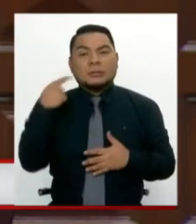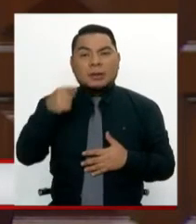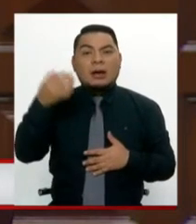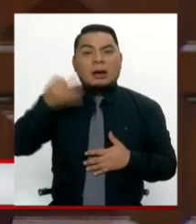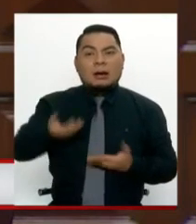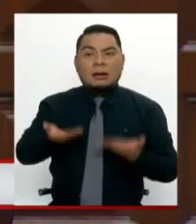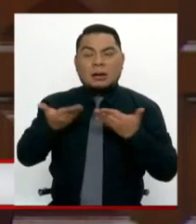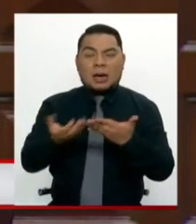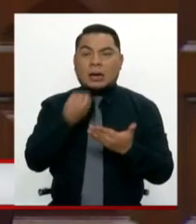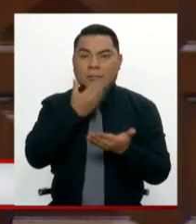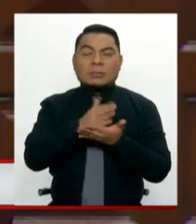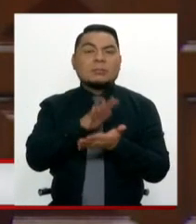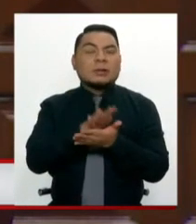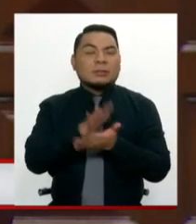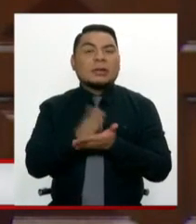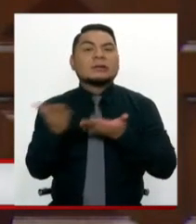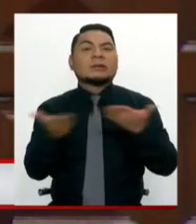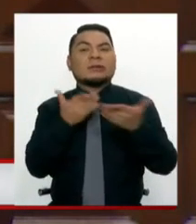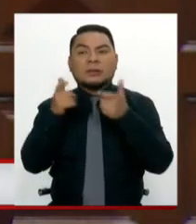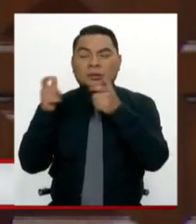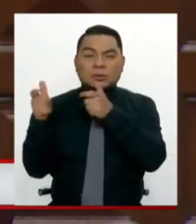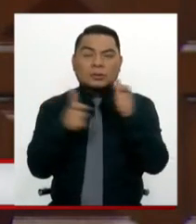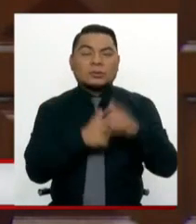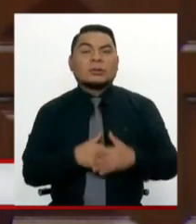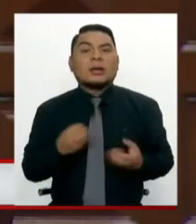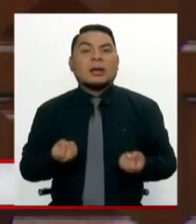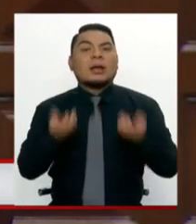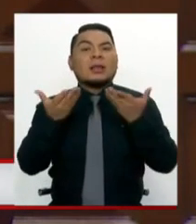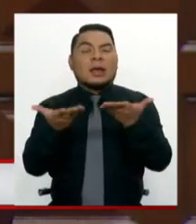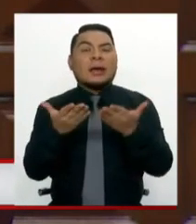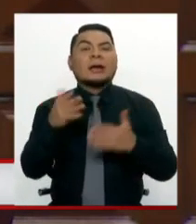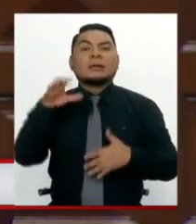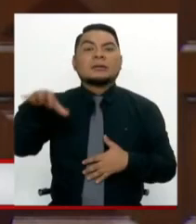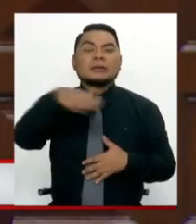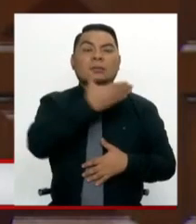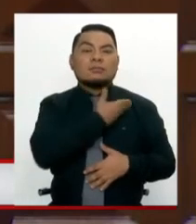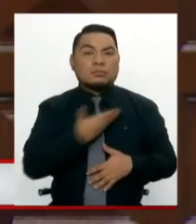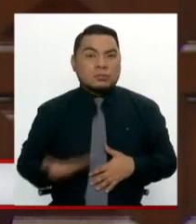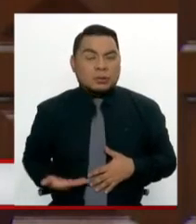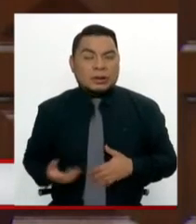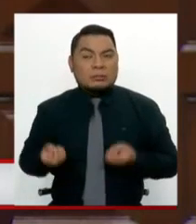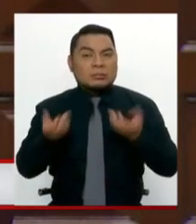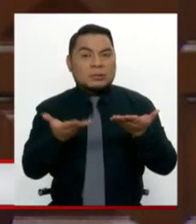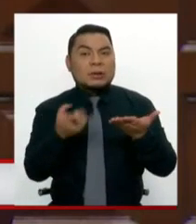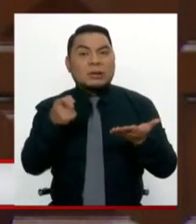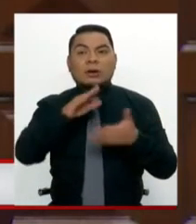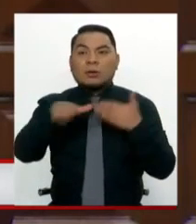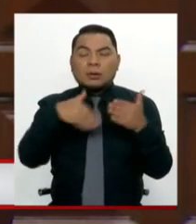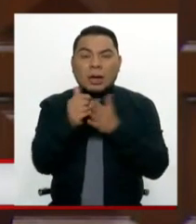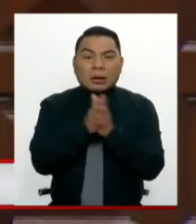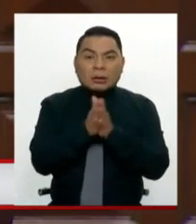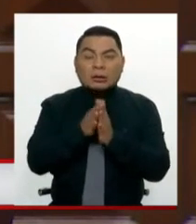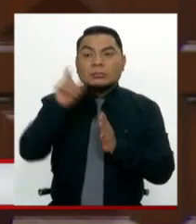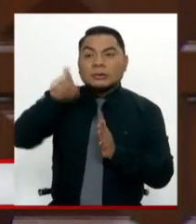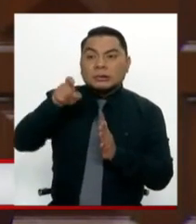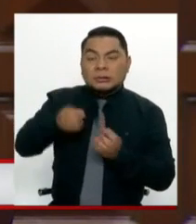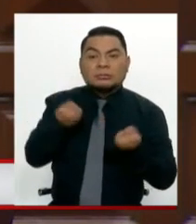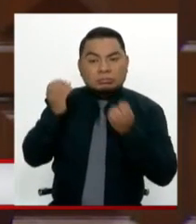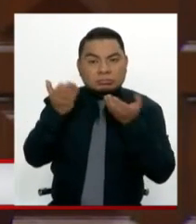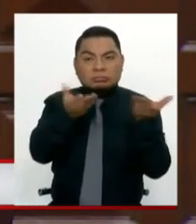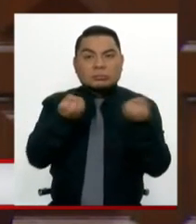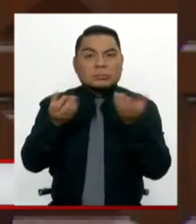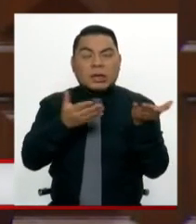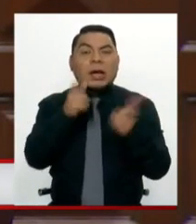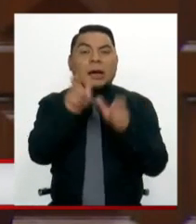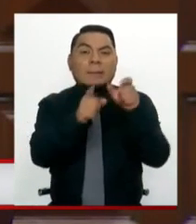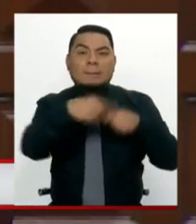para garantizar los bienes, servicios y regulaciones que brindan las entidades públicas, respondan a las expectativas, necesidades a